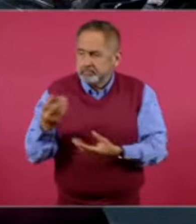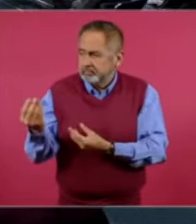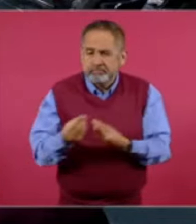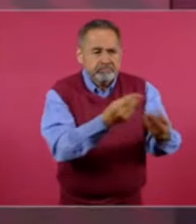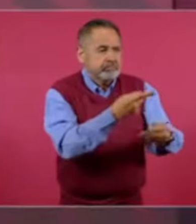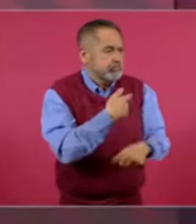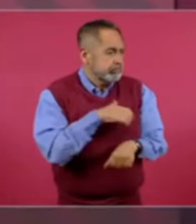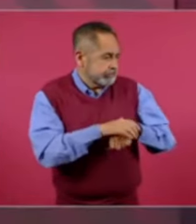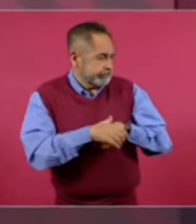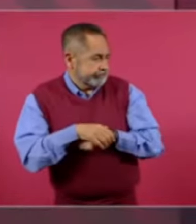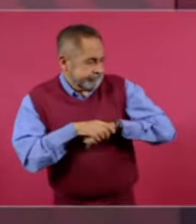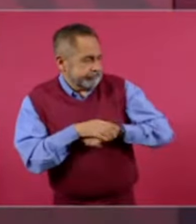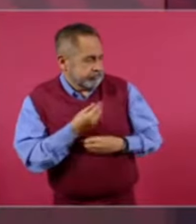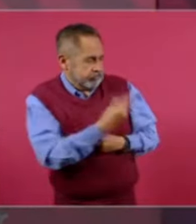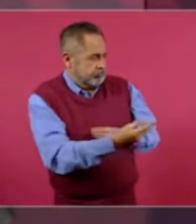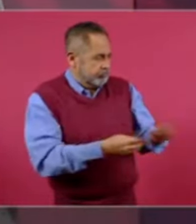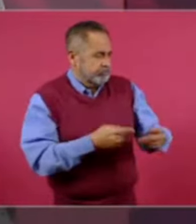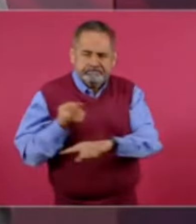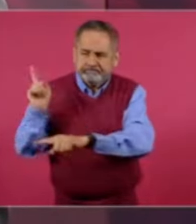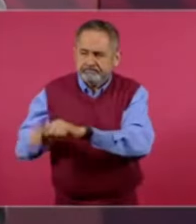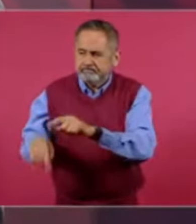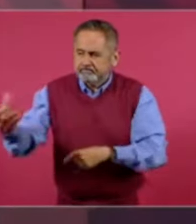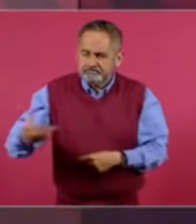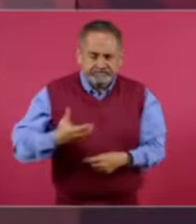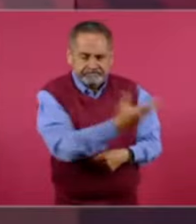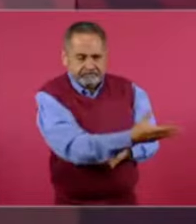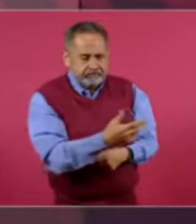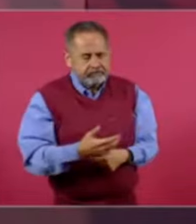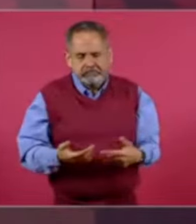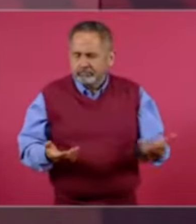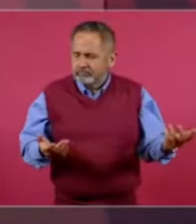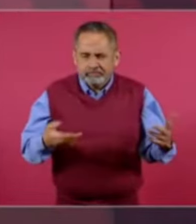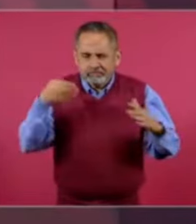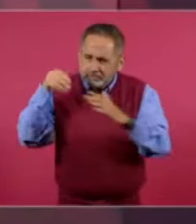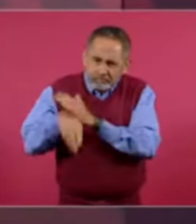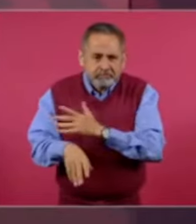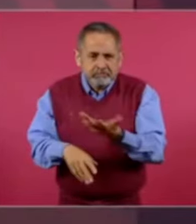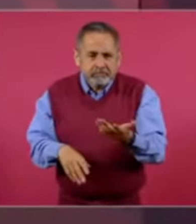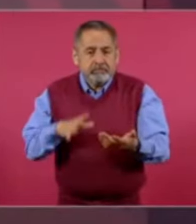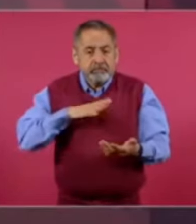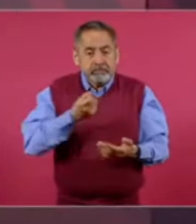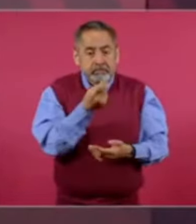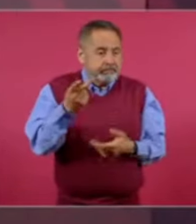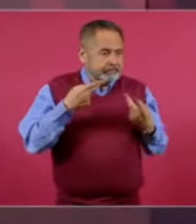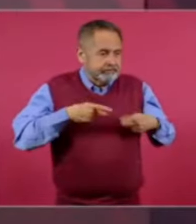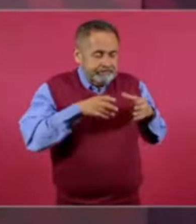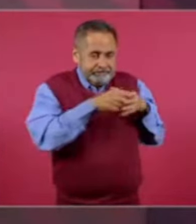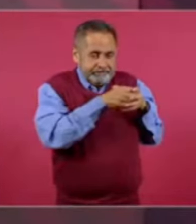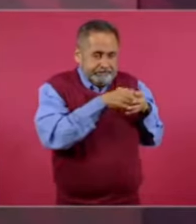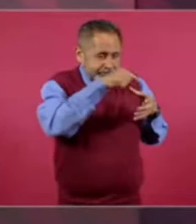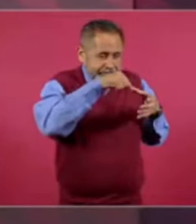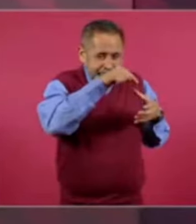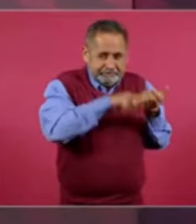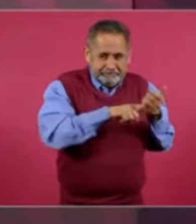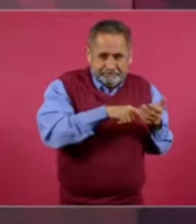sus allegados. ¿Hay personajes de esta élite de